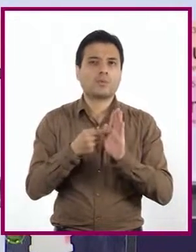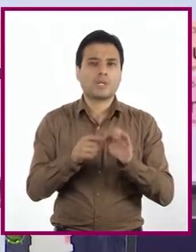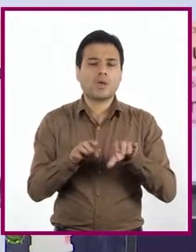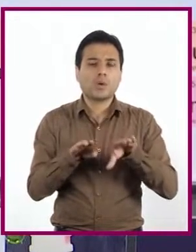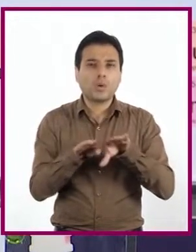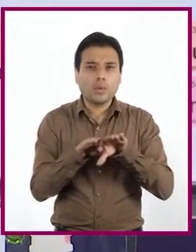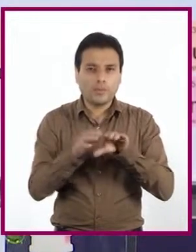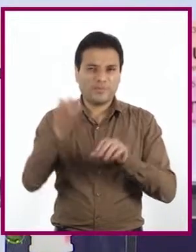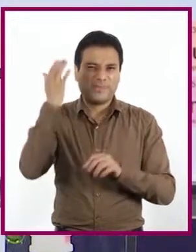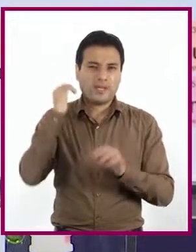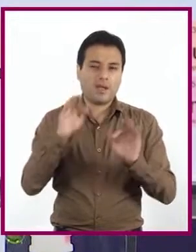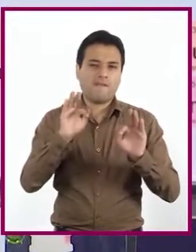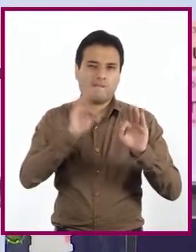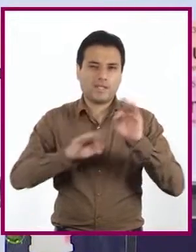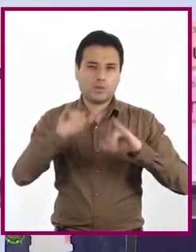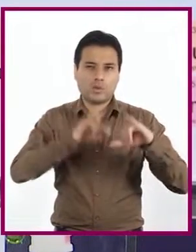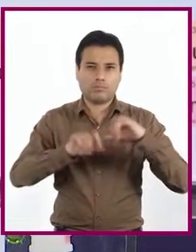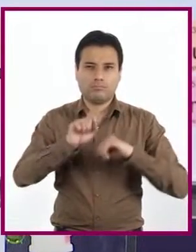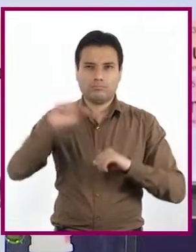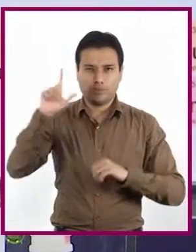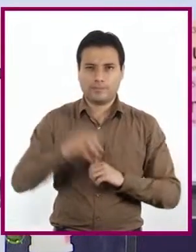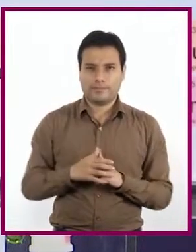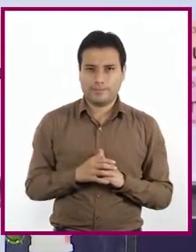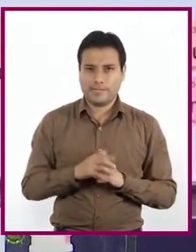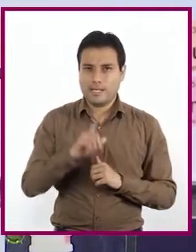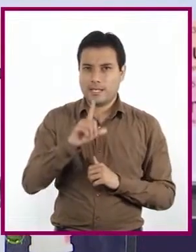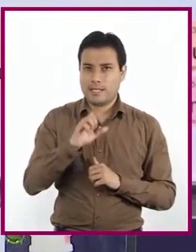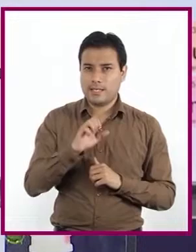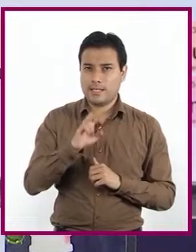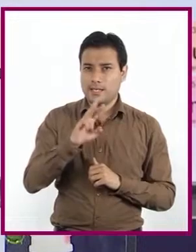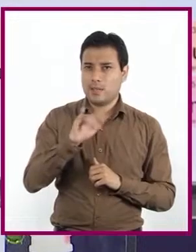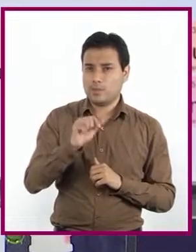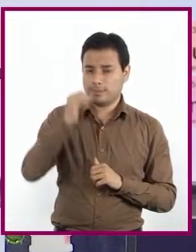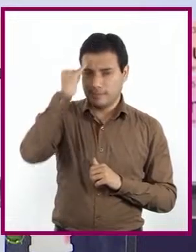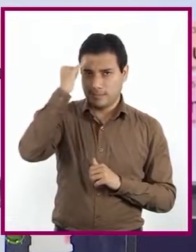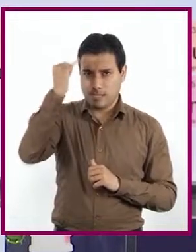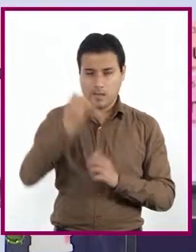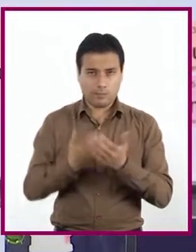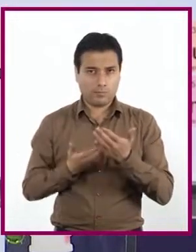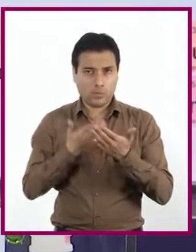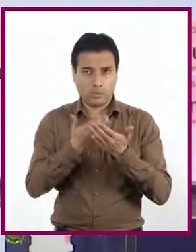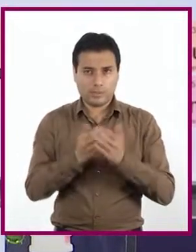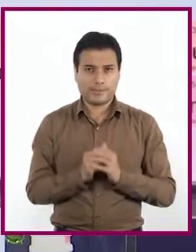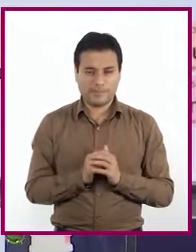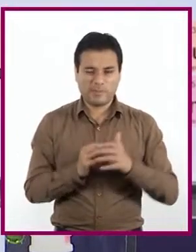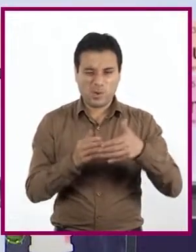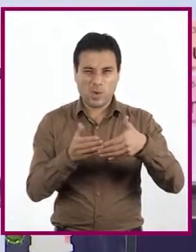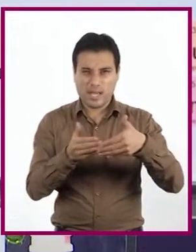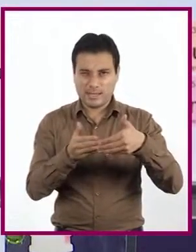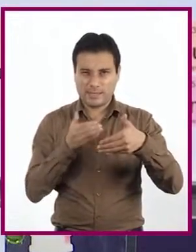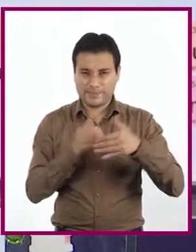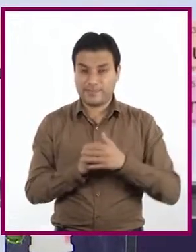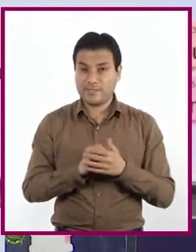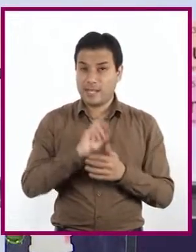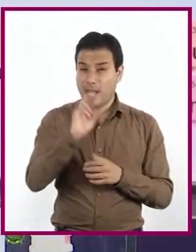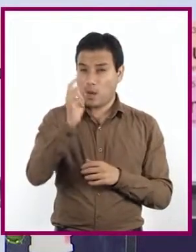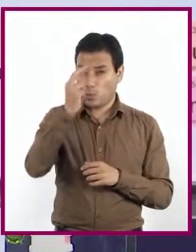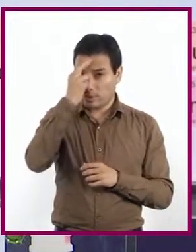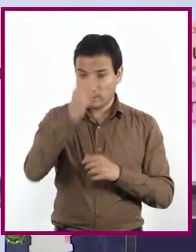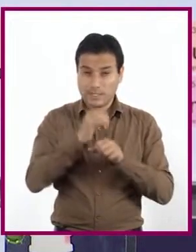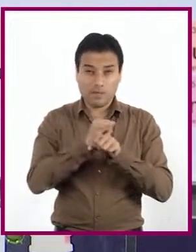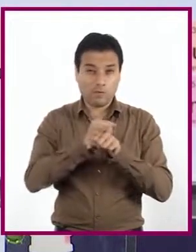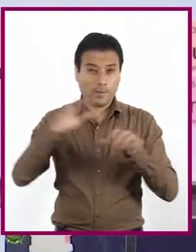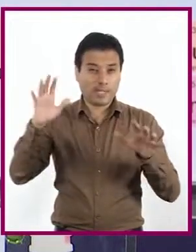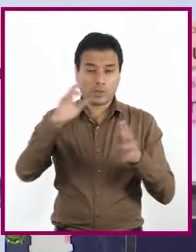el físico-químico Gilbert Newton Lewis. Pero antes de eso, recordemos que toda la información